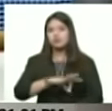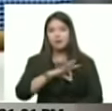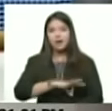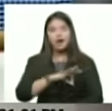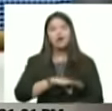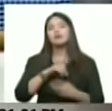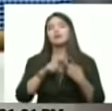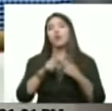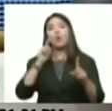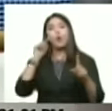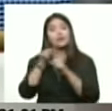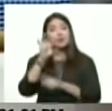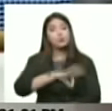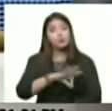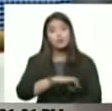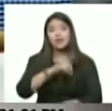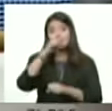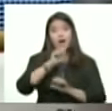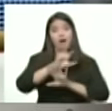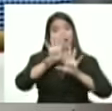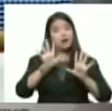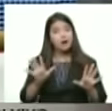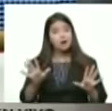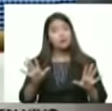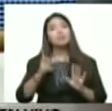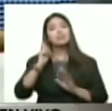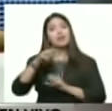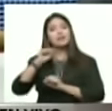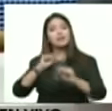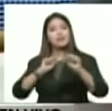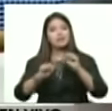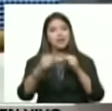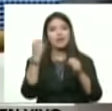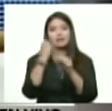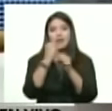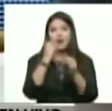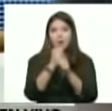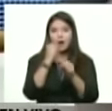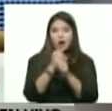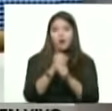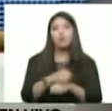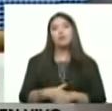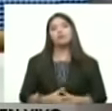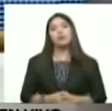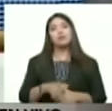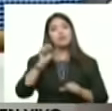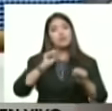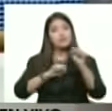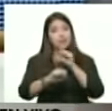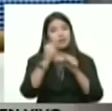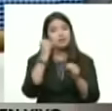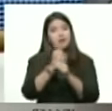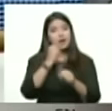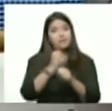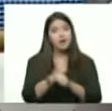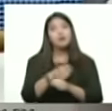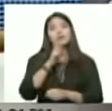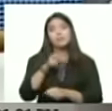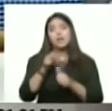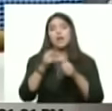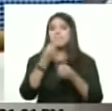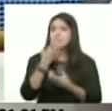Los objetivos en lo social están muy claros. Defender el empleo y la calidad del